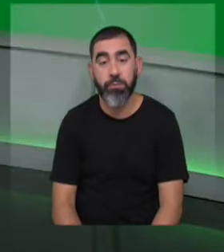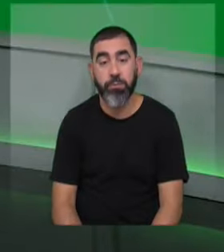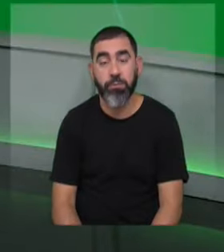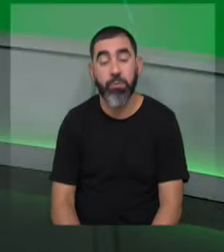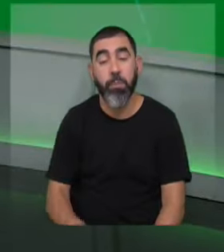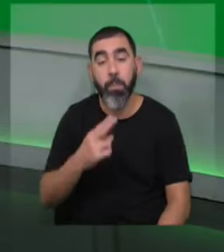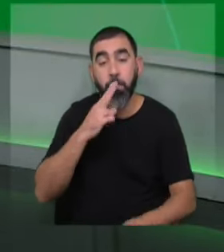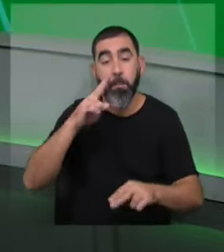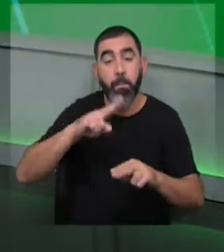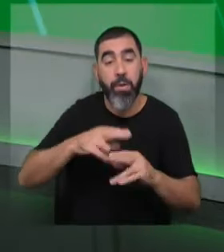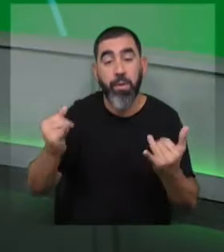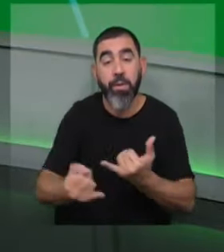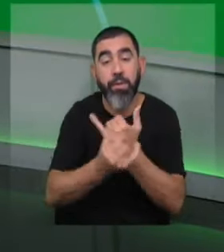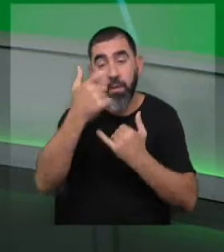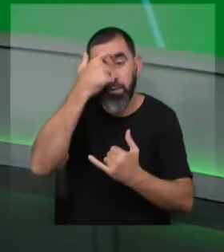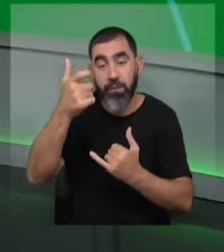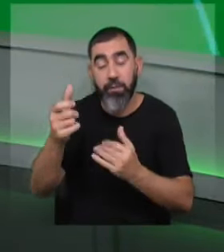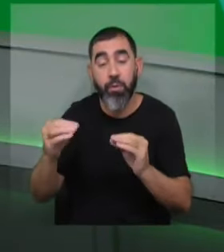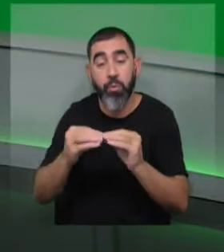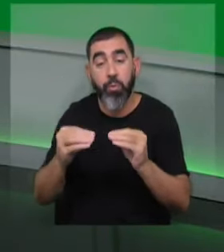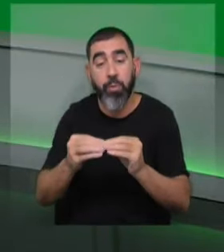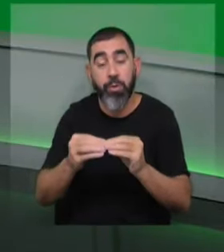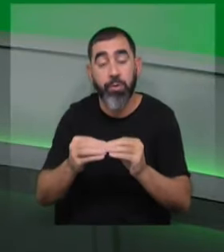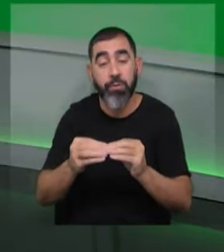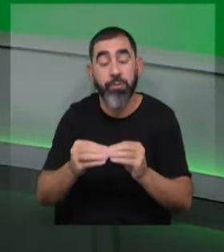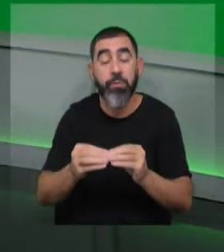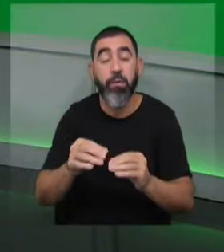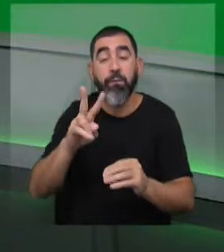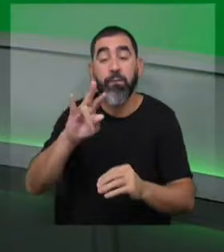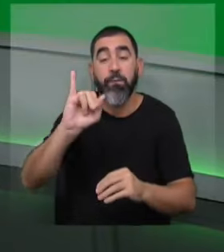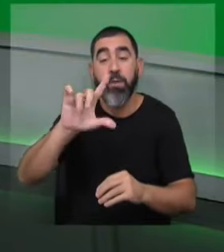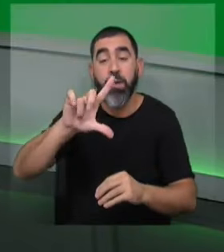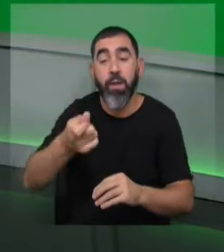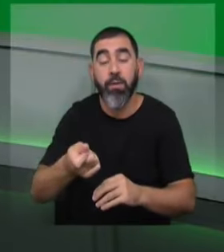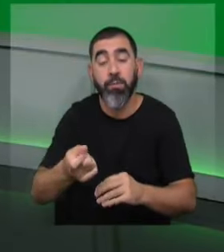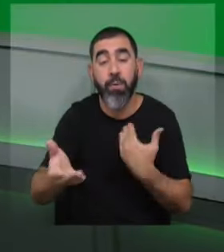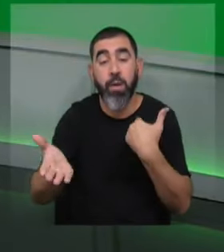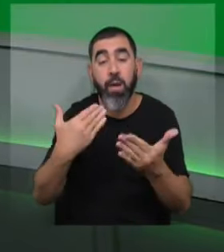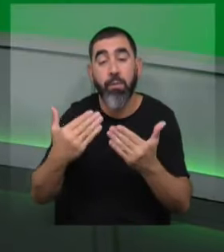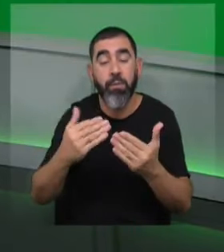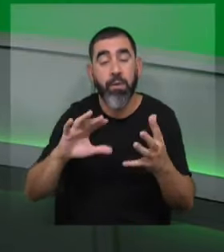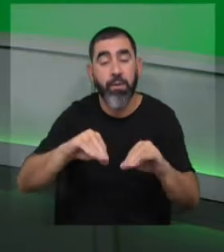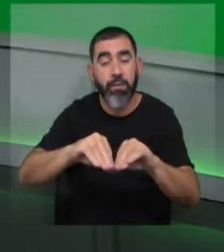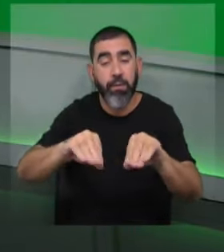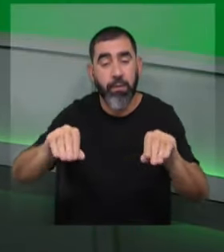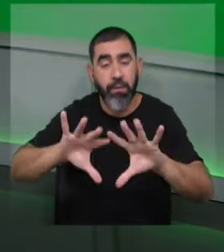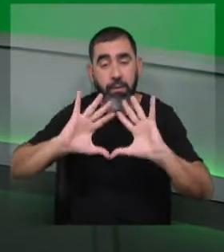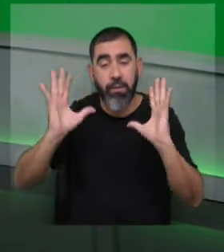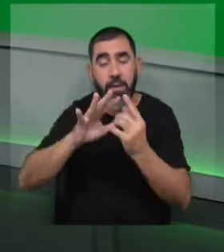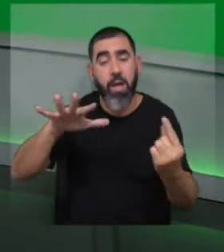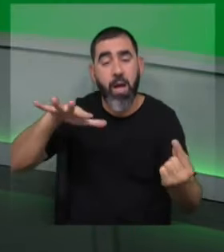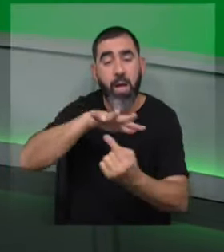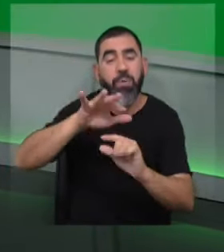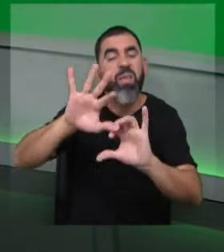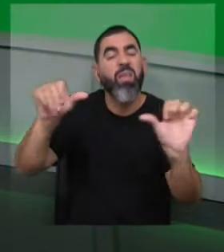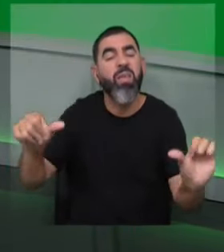Hoy es martes, día de ciencia, de recibir a nuestro periodista de Sobre Ciencia, Gustavo Vila, para hablar de tierra, para hablar de ambiente y de qué se está